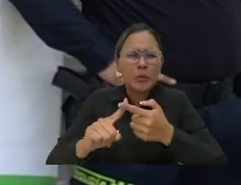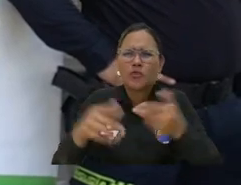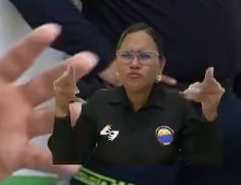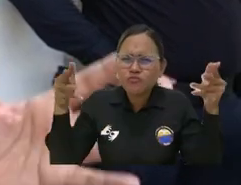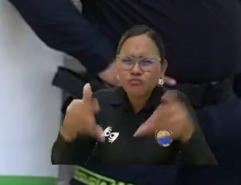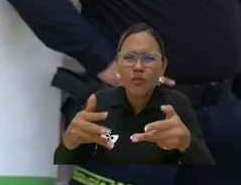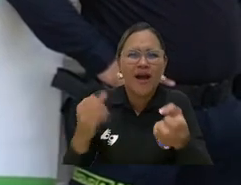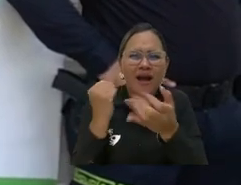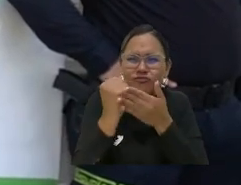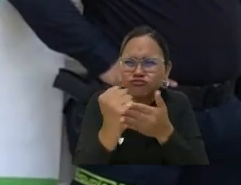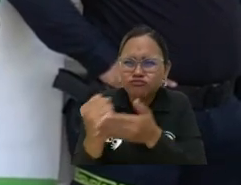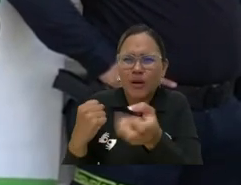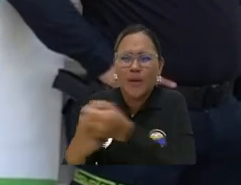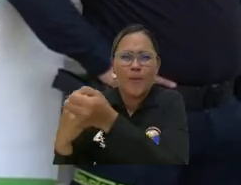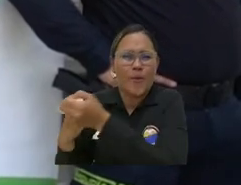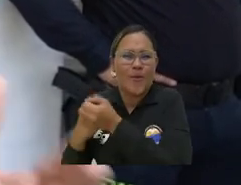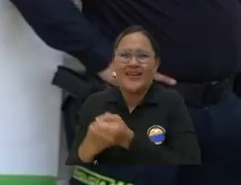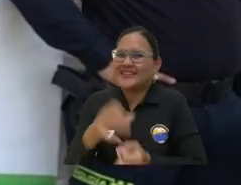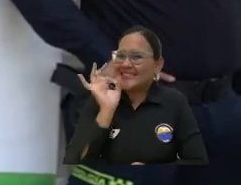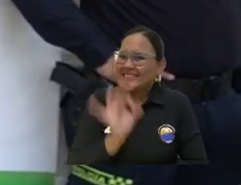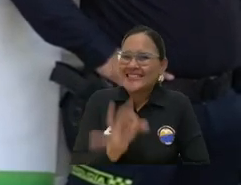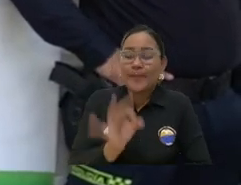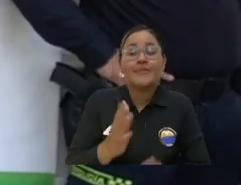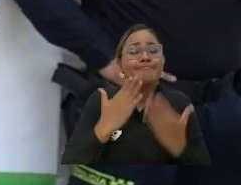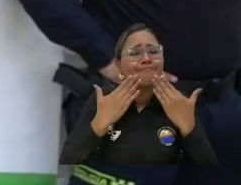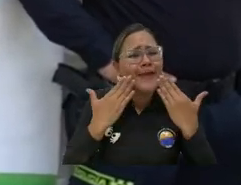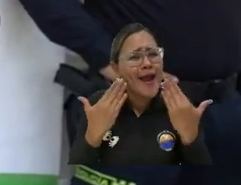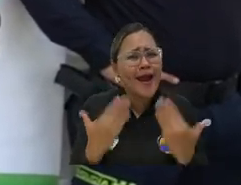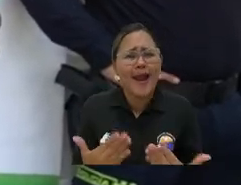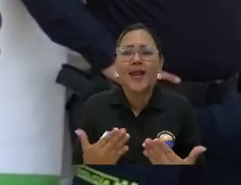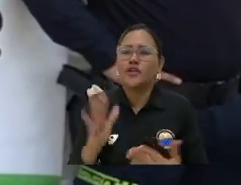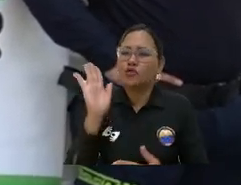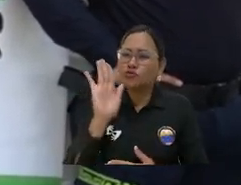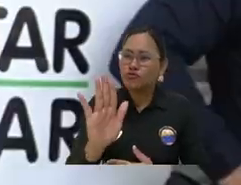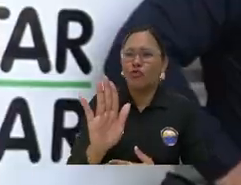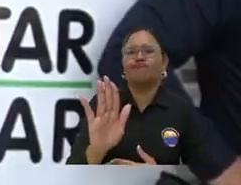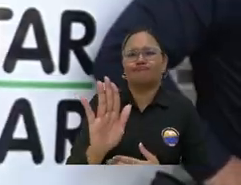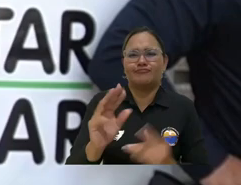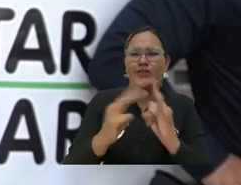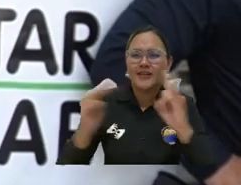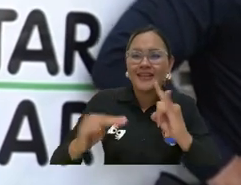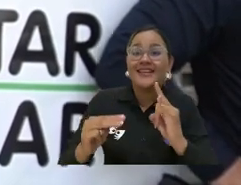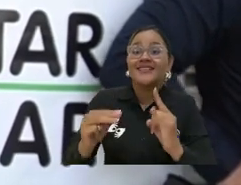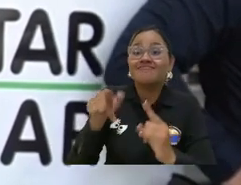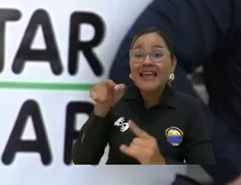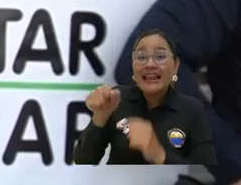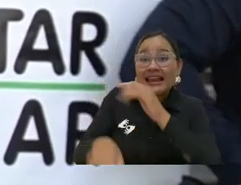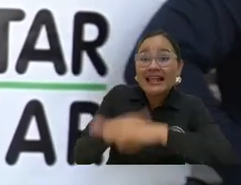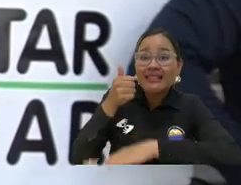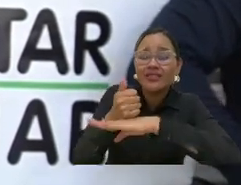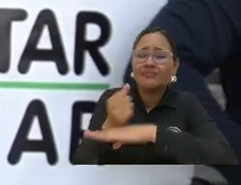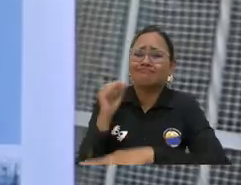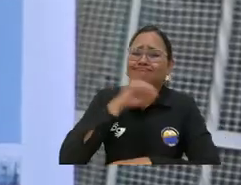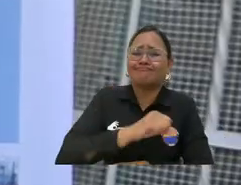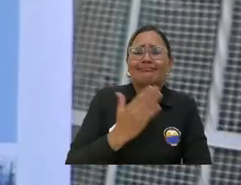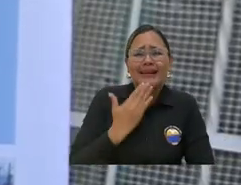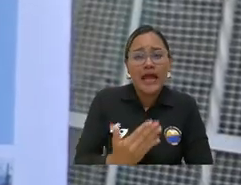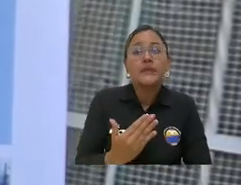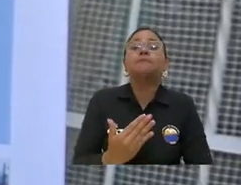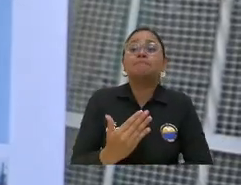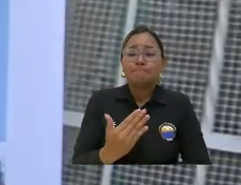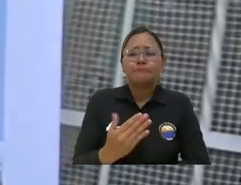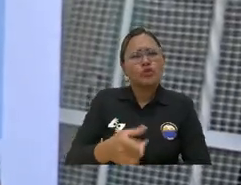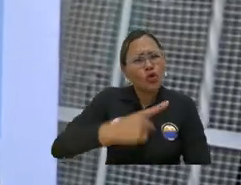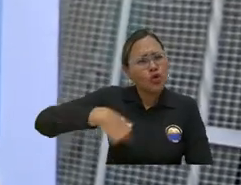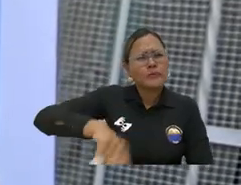samarios. Cuantas veces los hemos tocado, ahí han estado con la puerta abierta. Agradecerle en cabeza de nuestro rector Pablo Vera. Como